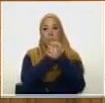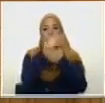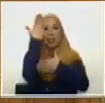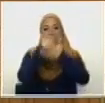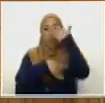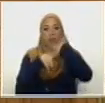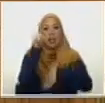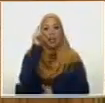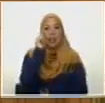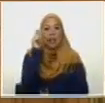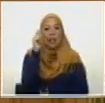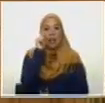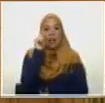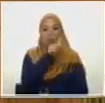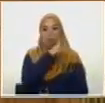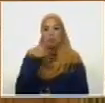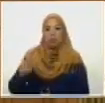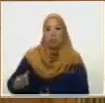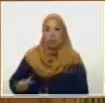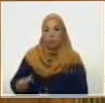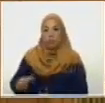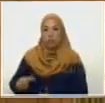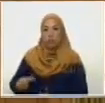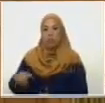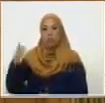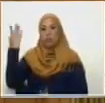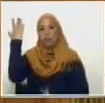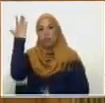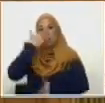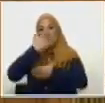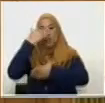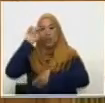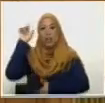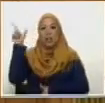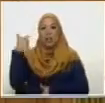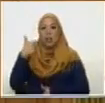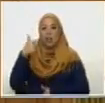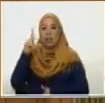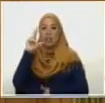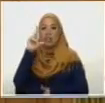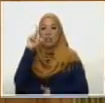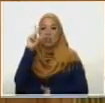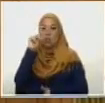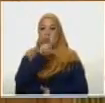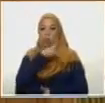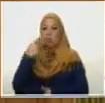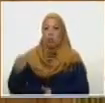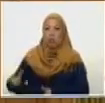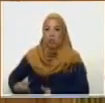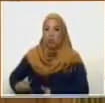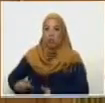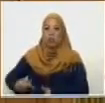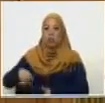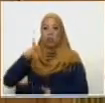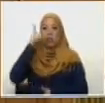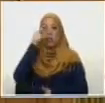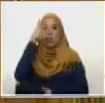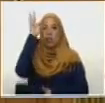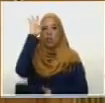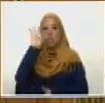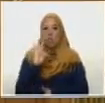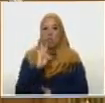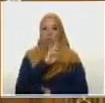primera vicepresidenta, Gladys Requena, segunda vicepresidenta, Fidel Vázquez,